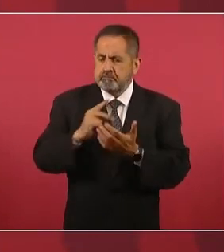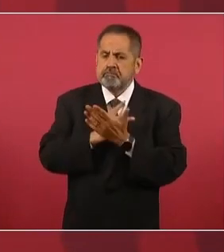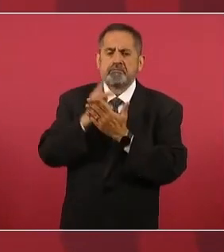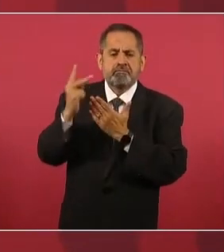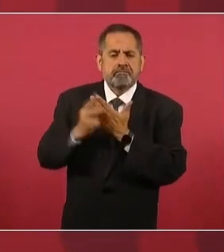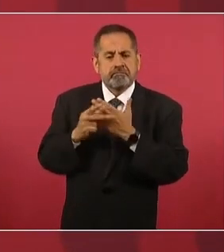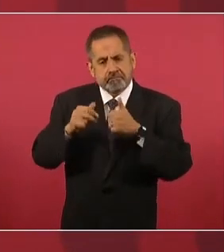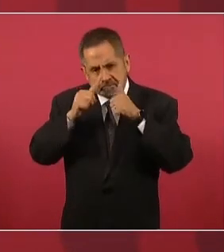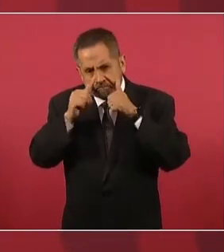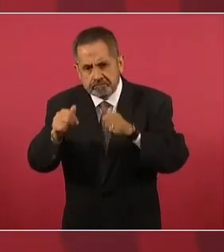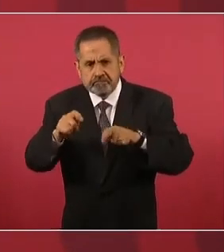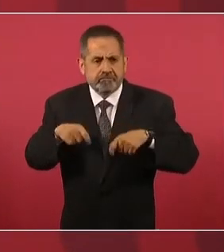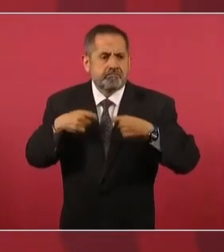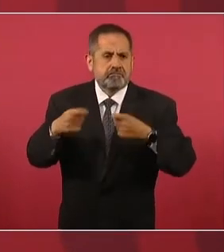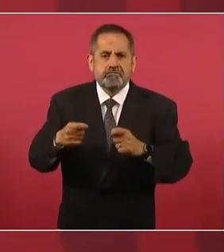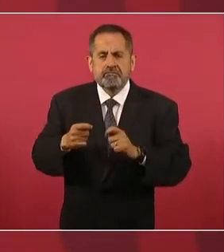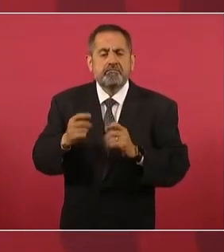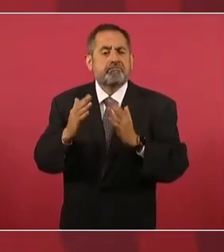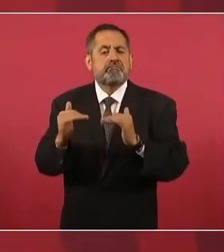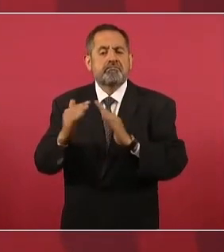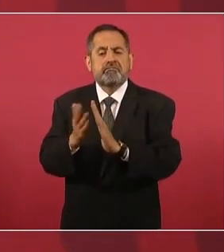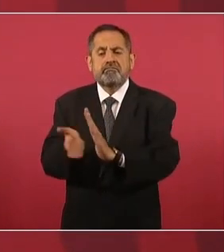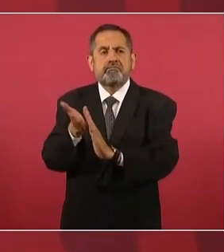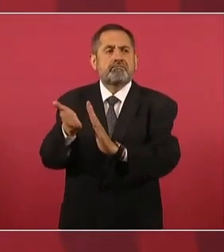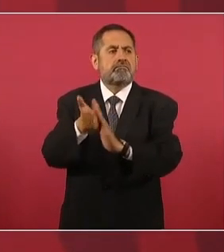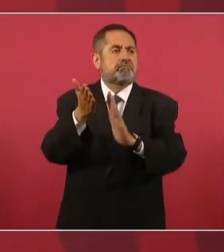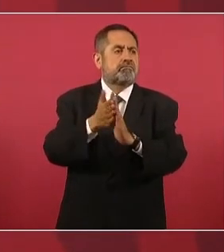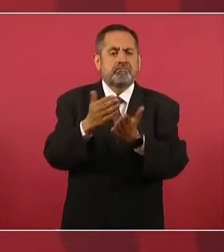de desarrollo urbano.